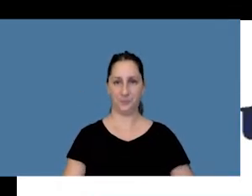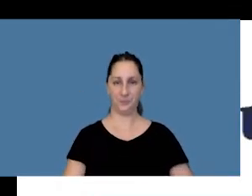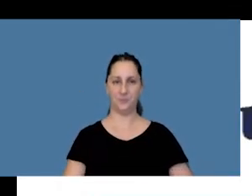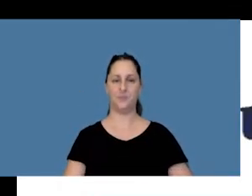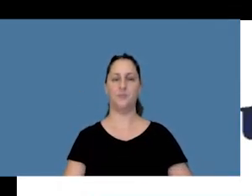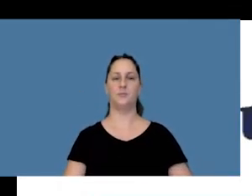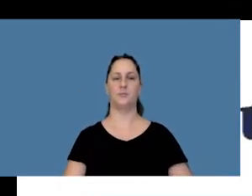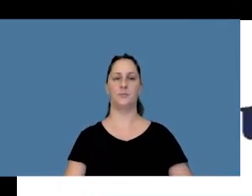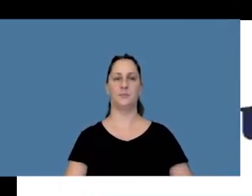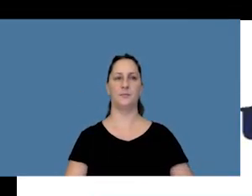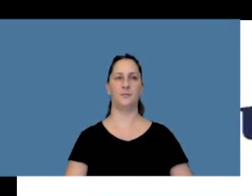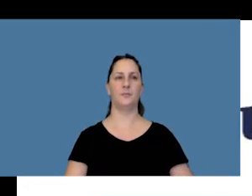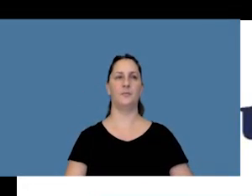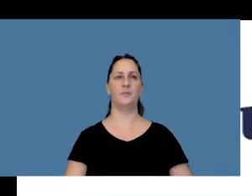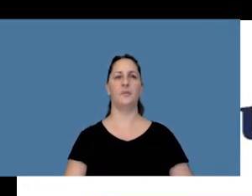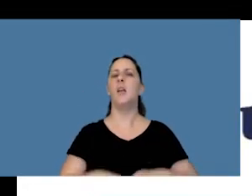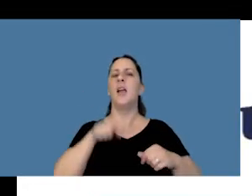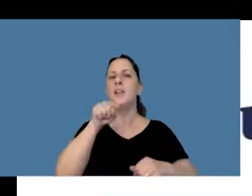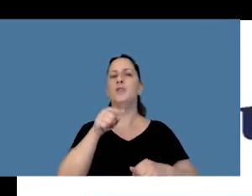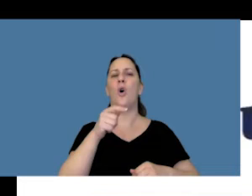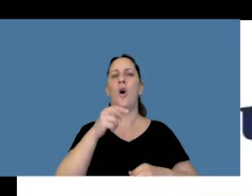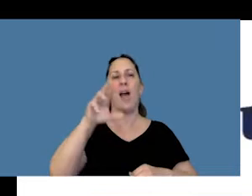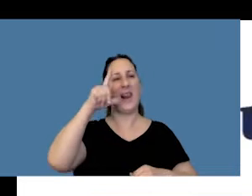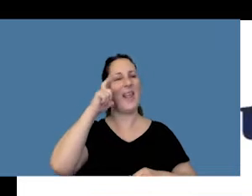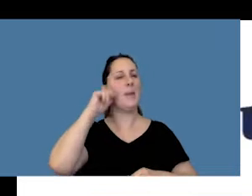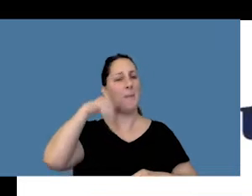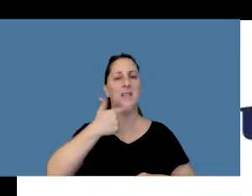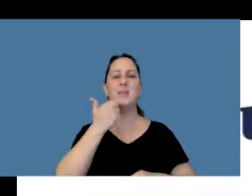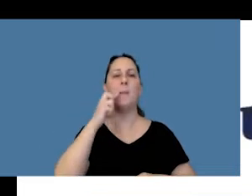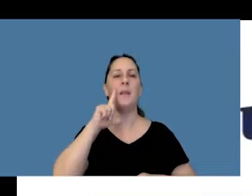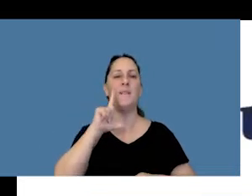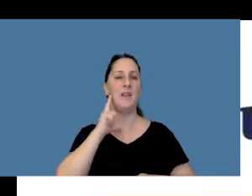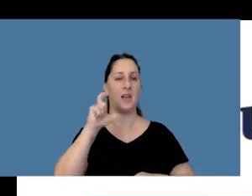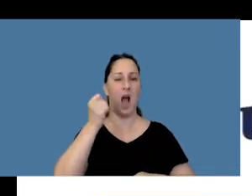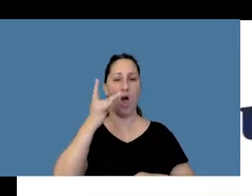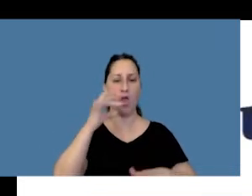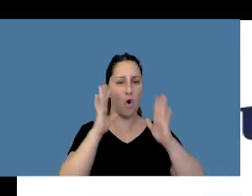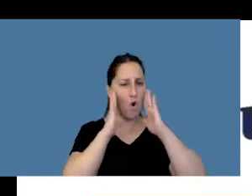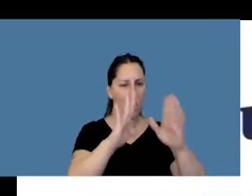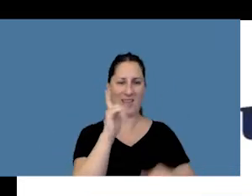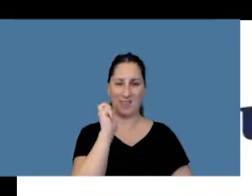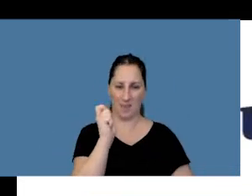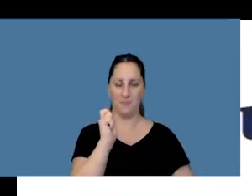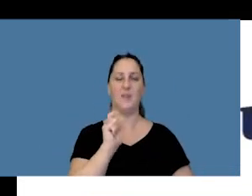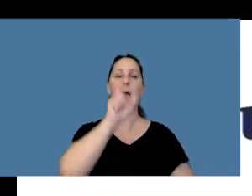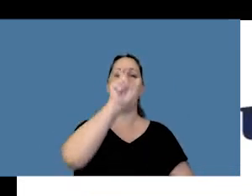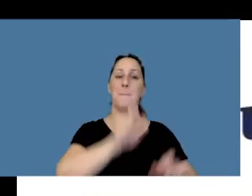¿Quiénes entonces o a quiénes va dirigido este régimen? Aquellas personas